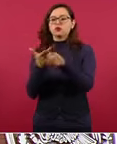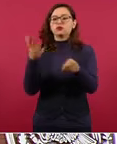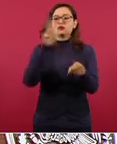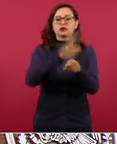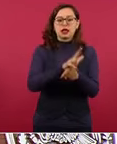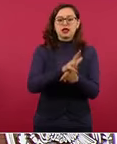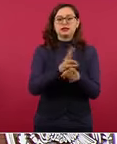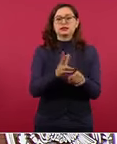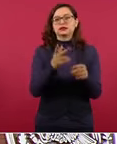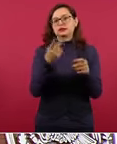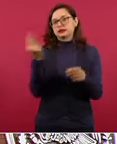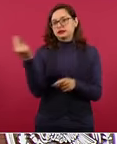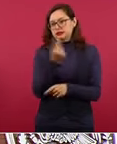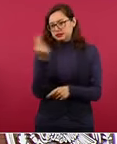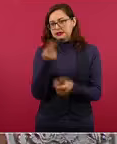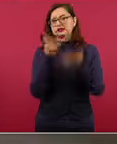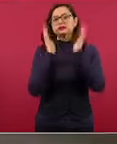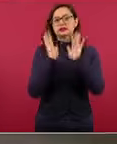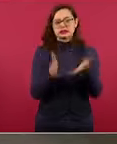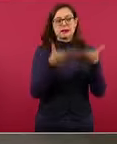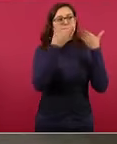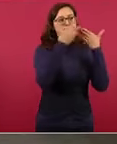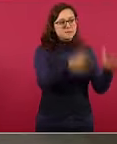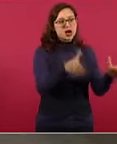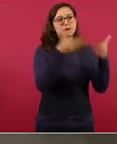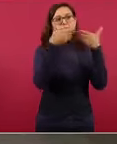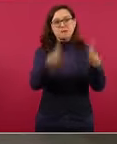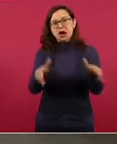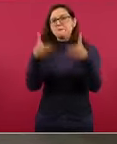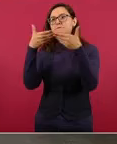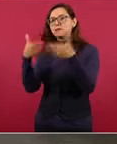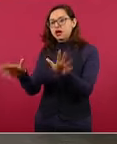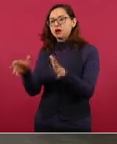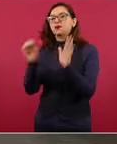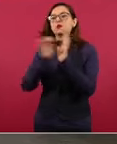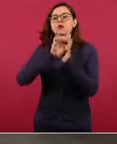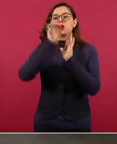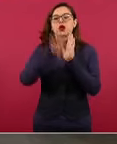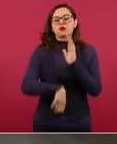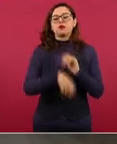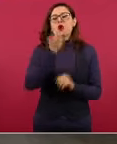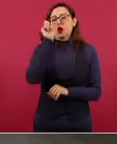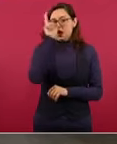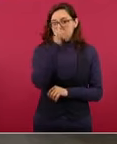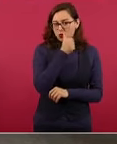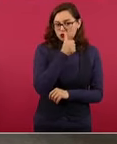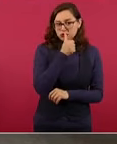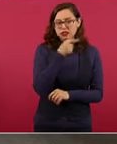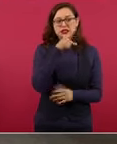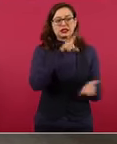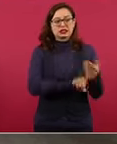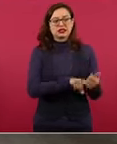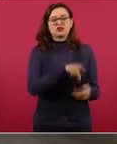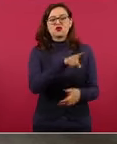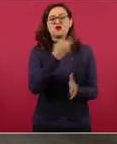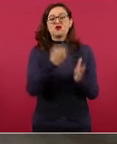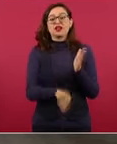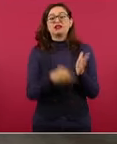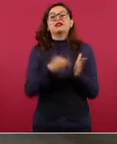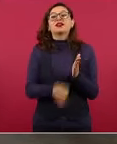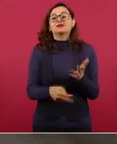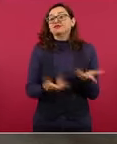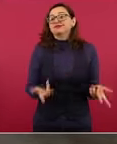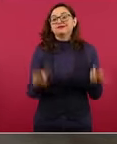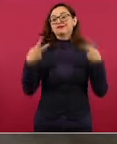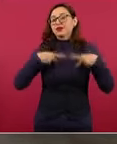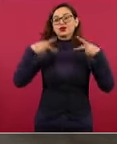como es el caso del hospital de hermosillo que le hace falta sobre todo personal